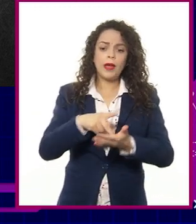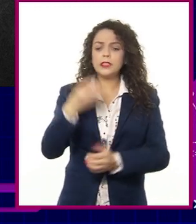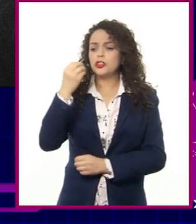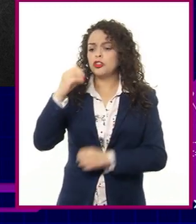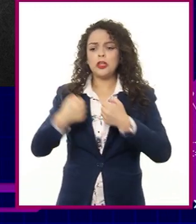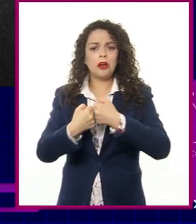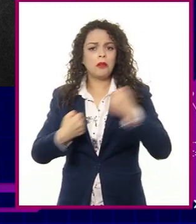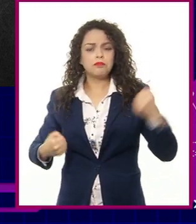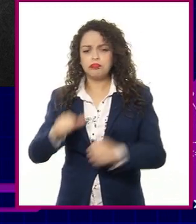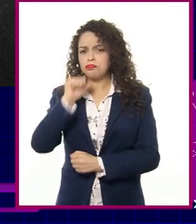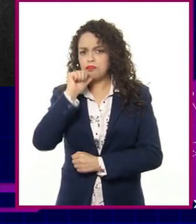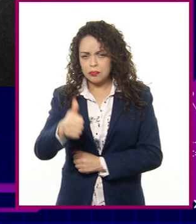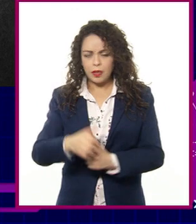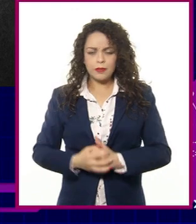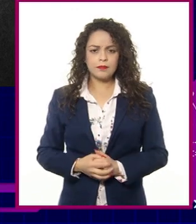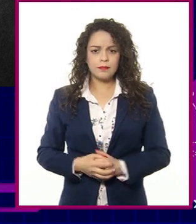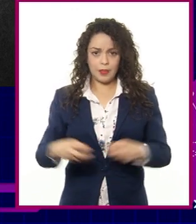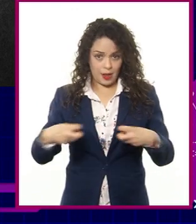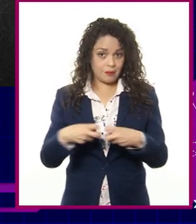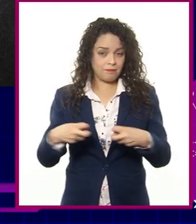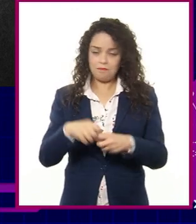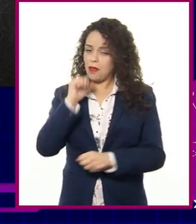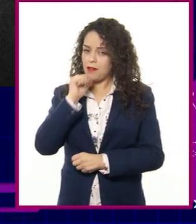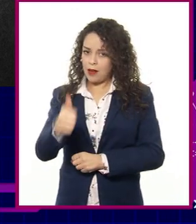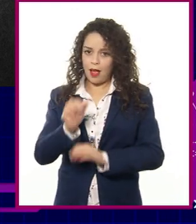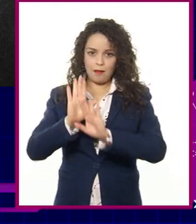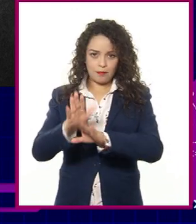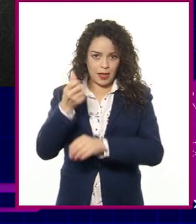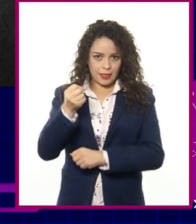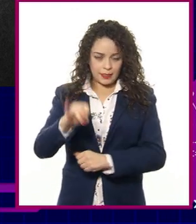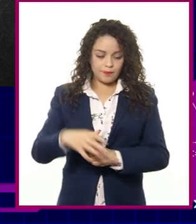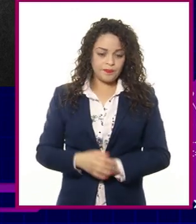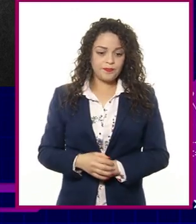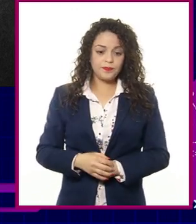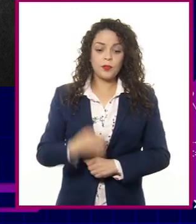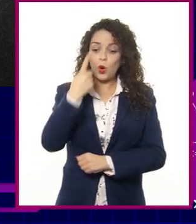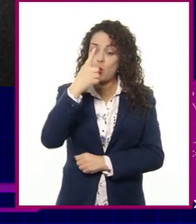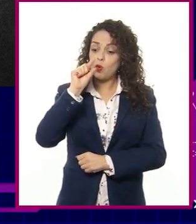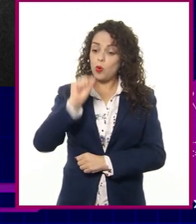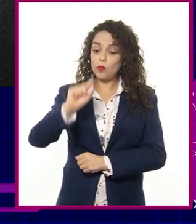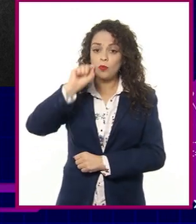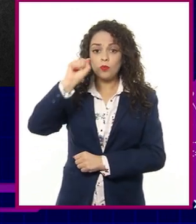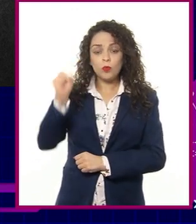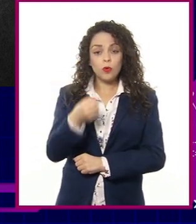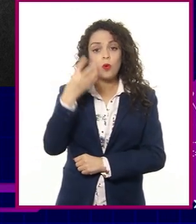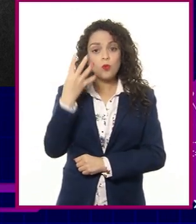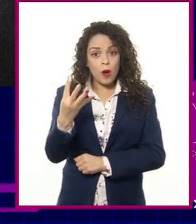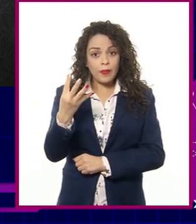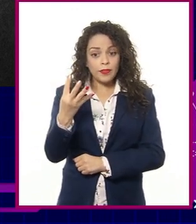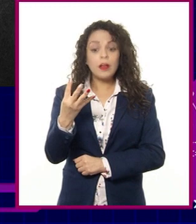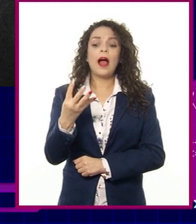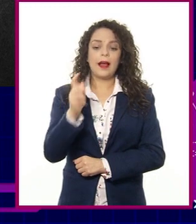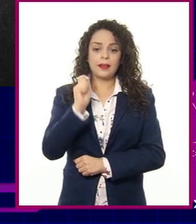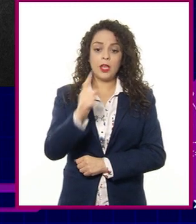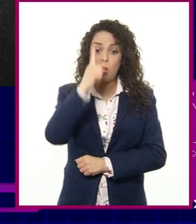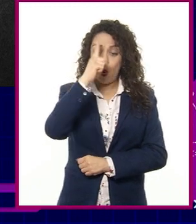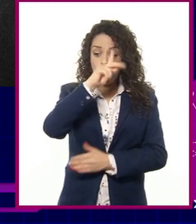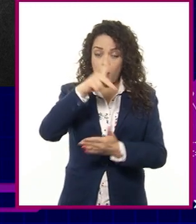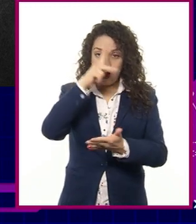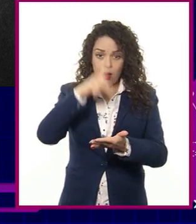de aumento en la longitud del resorte. El punto 1,4 corresponde a 1 kilogramo de peso y